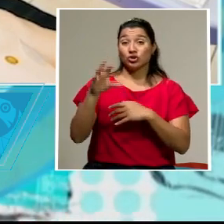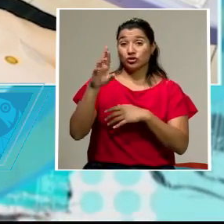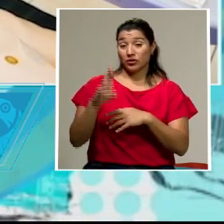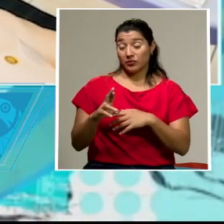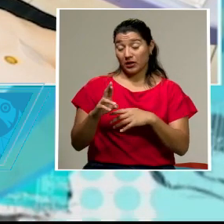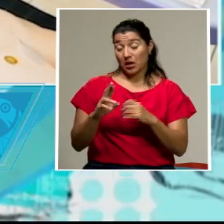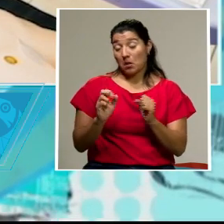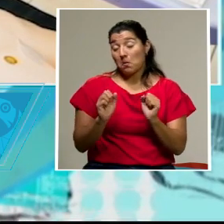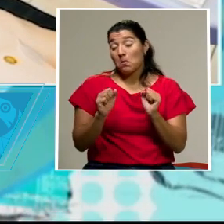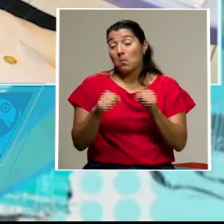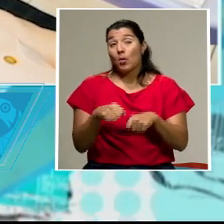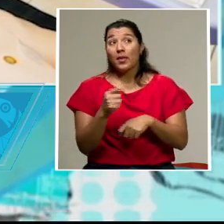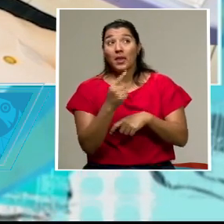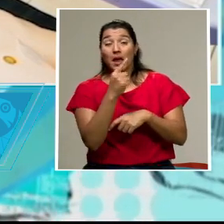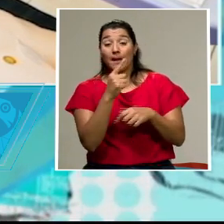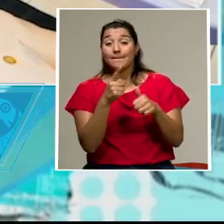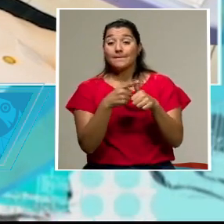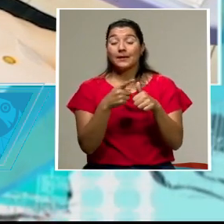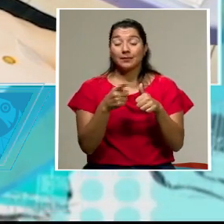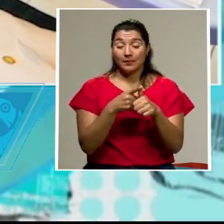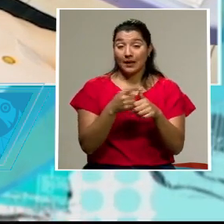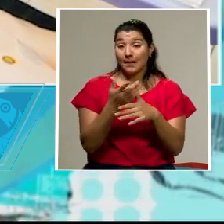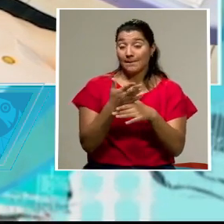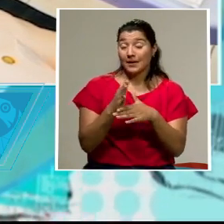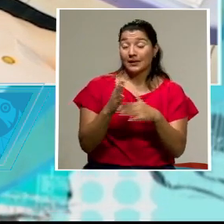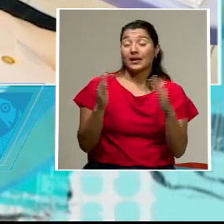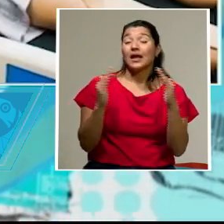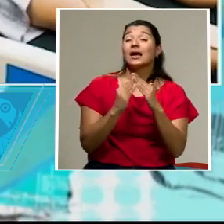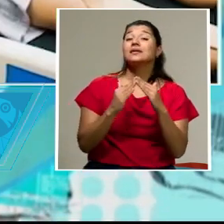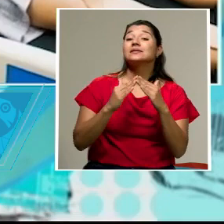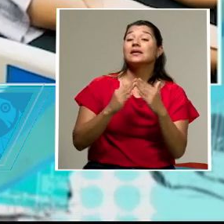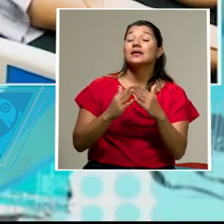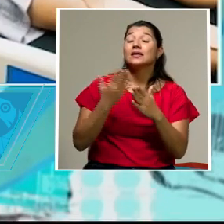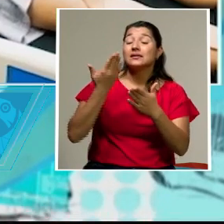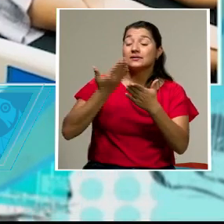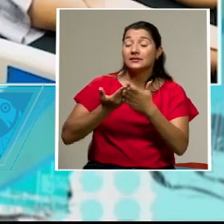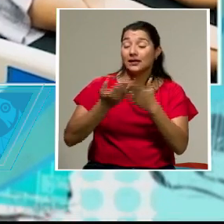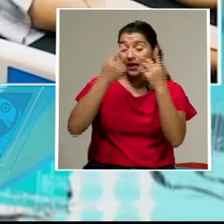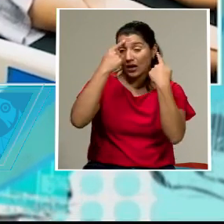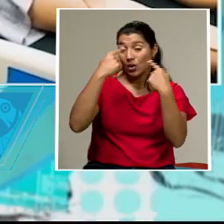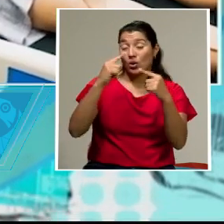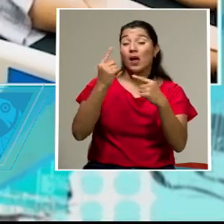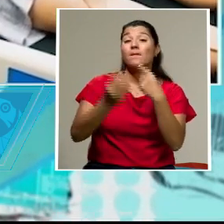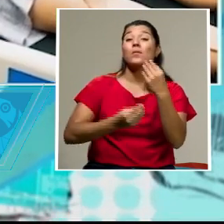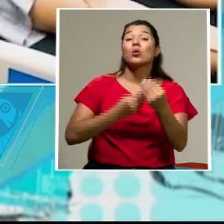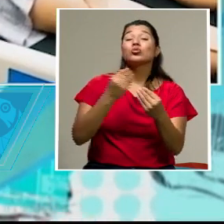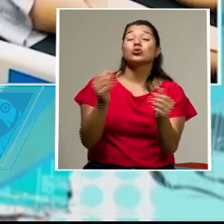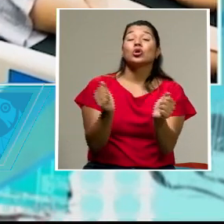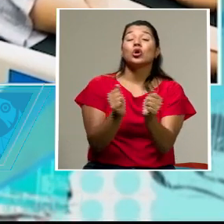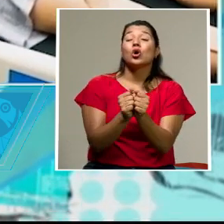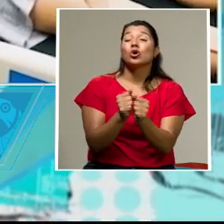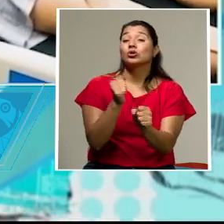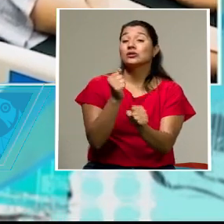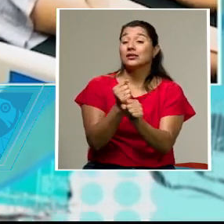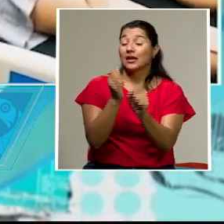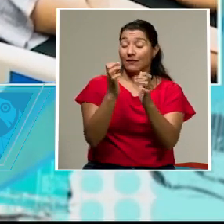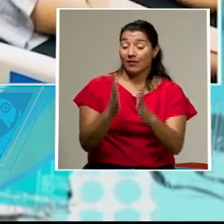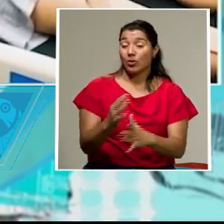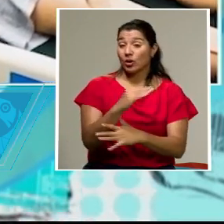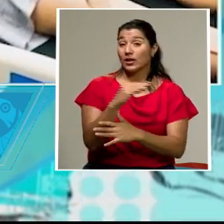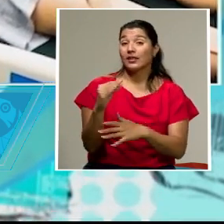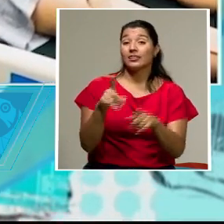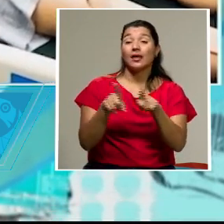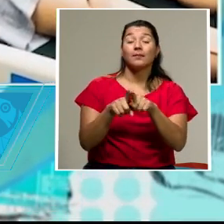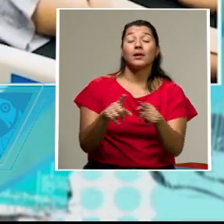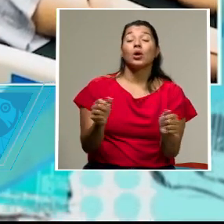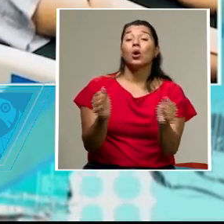primeros dispositivos que se llegan a producir, ¿verdad? Con mano de obra costarricense y además